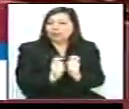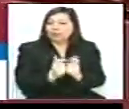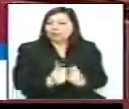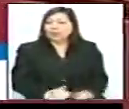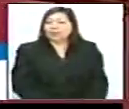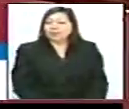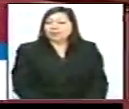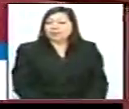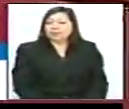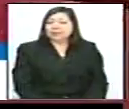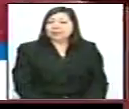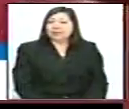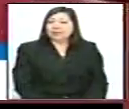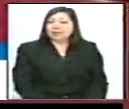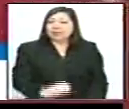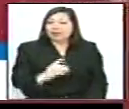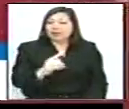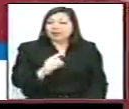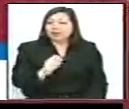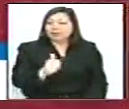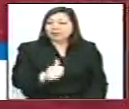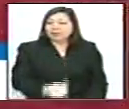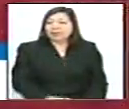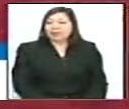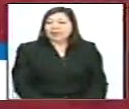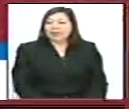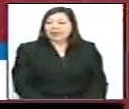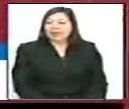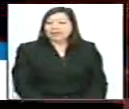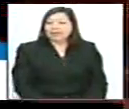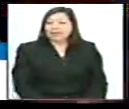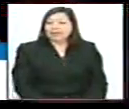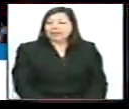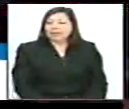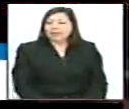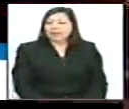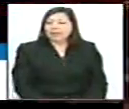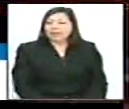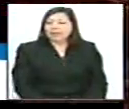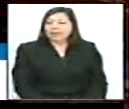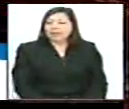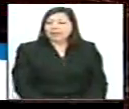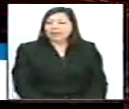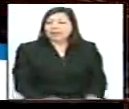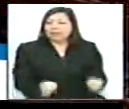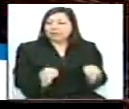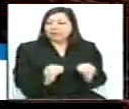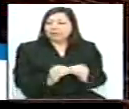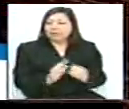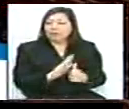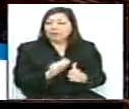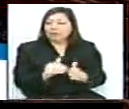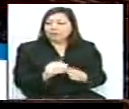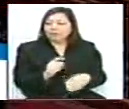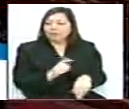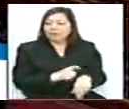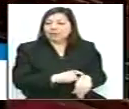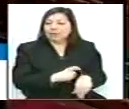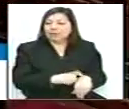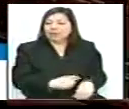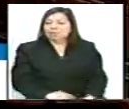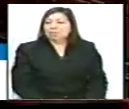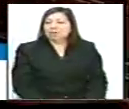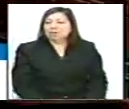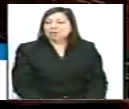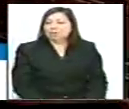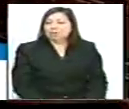congresista Gino Costa Santolaya, lo hemos visto junto a él en todo momento, y